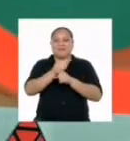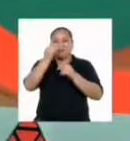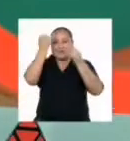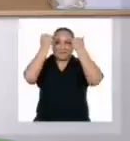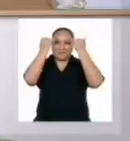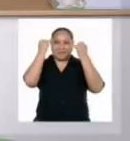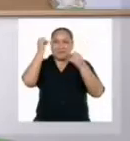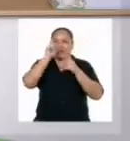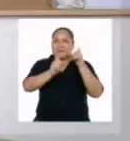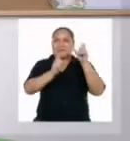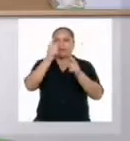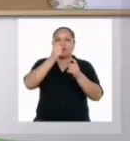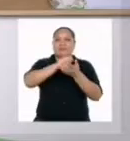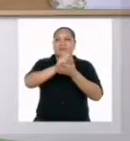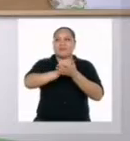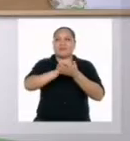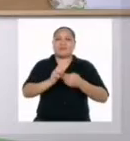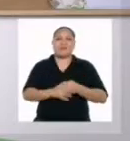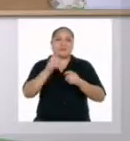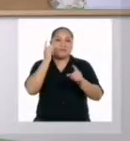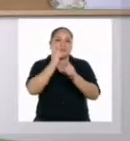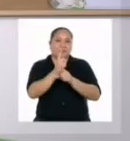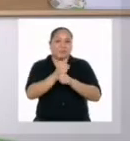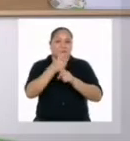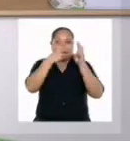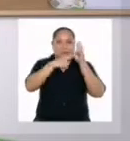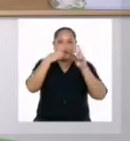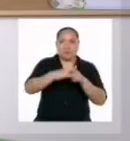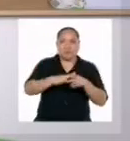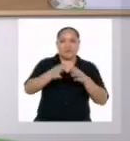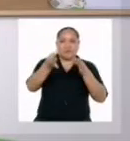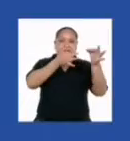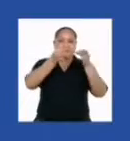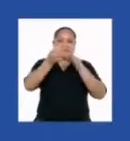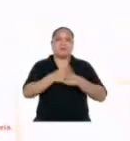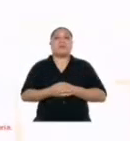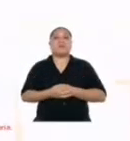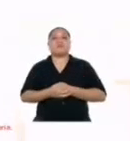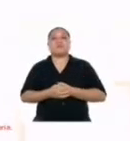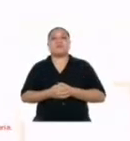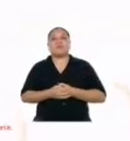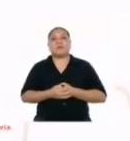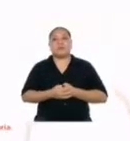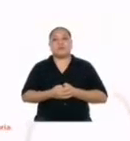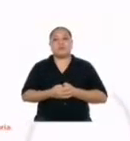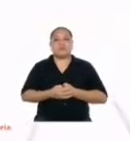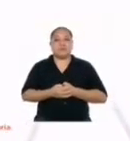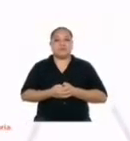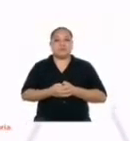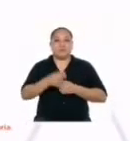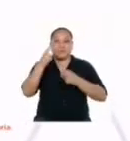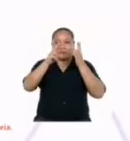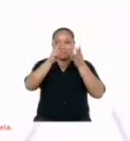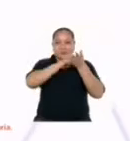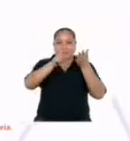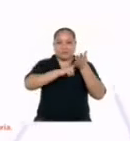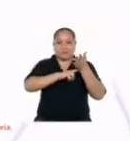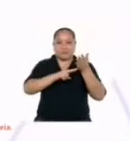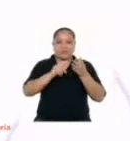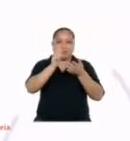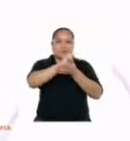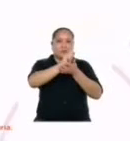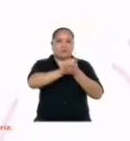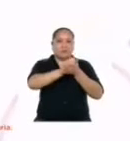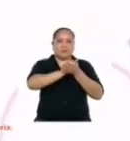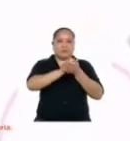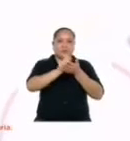quien escribe. Exacto. Veamos su definición. A ver, leo. Es un texto